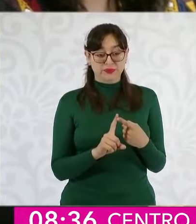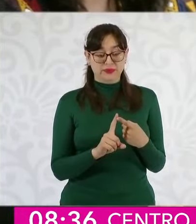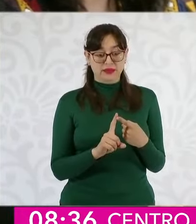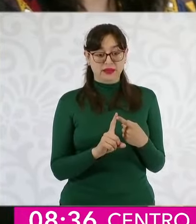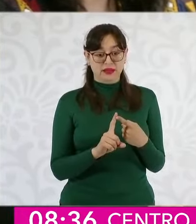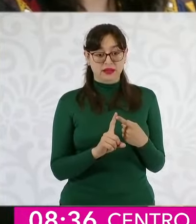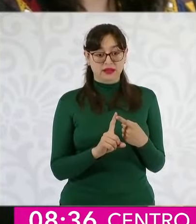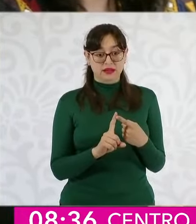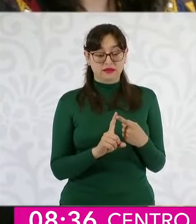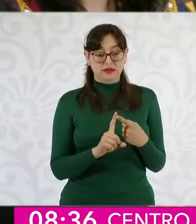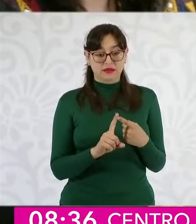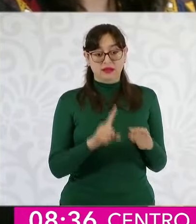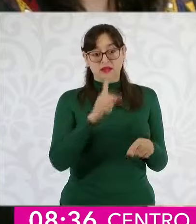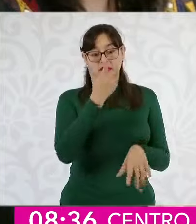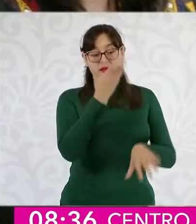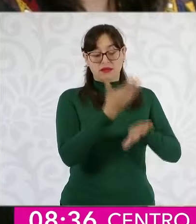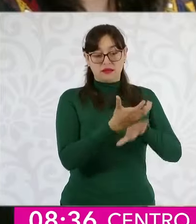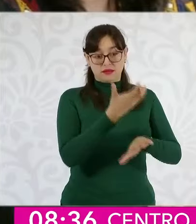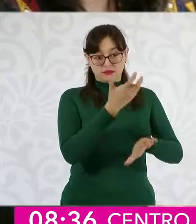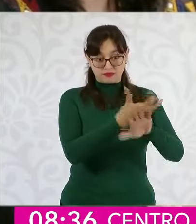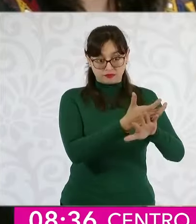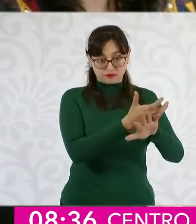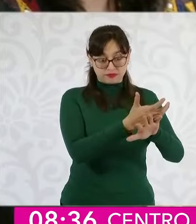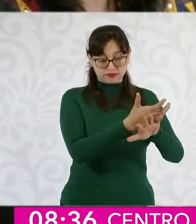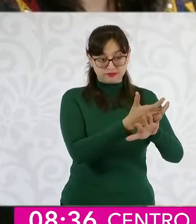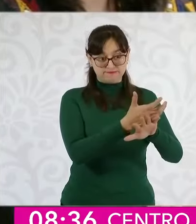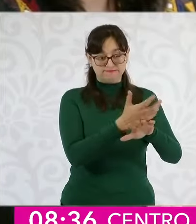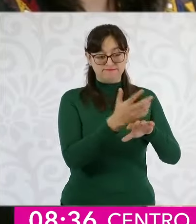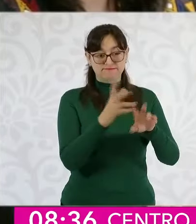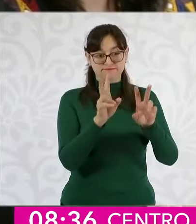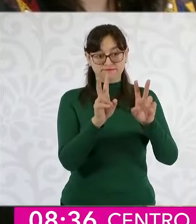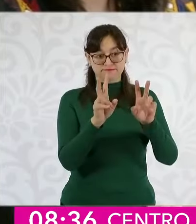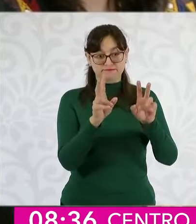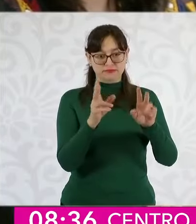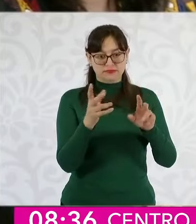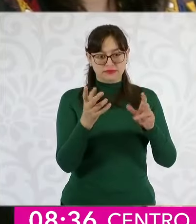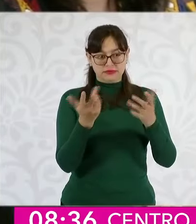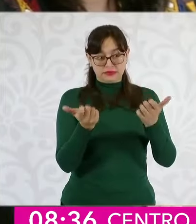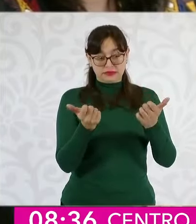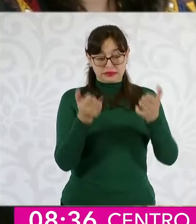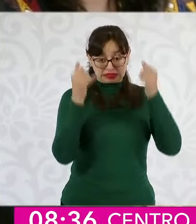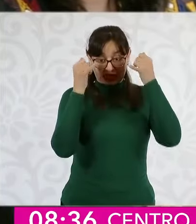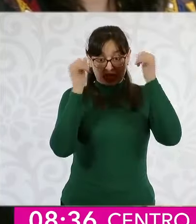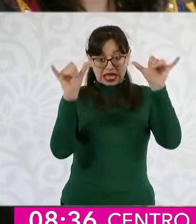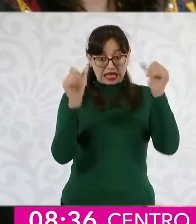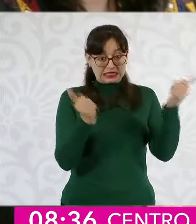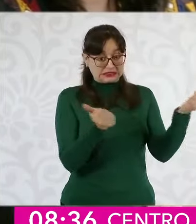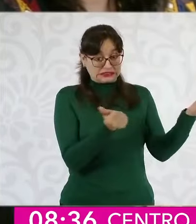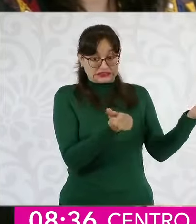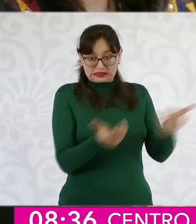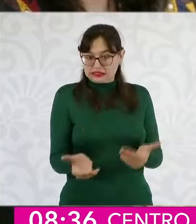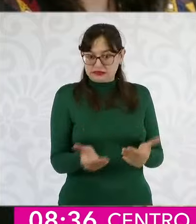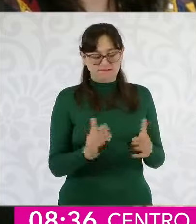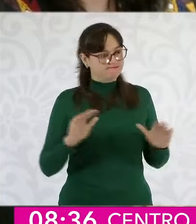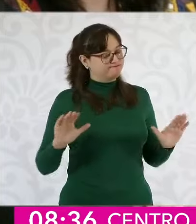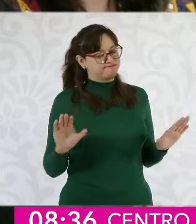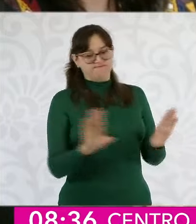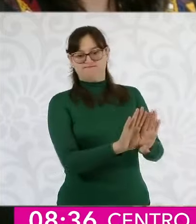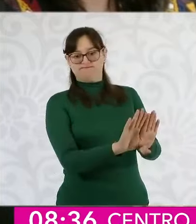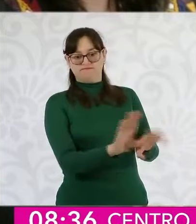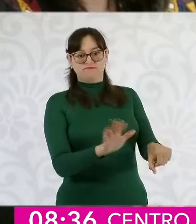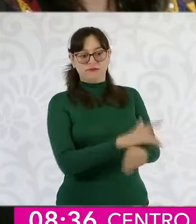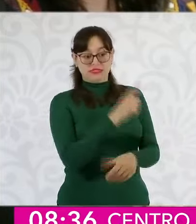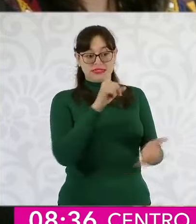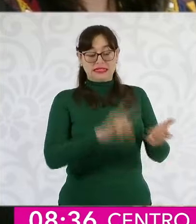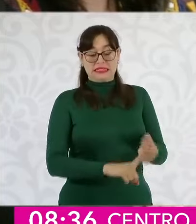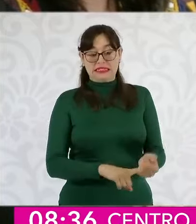exportaciones o importaciones a Estados Unidos por el ganado, por un, parece ser que un caso de una contaminación de gusano.